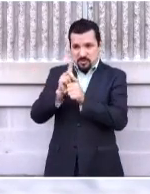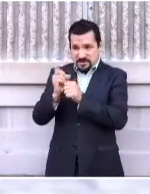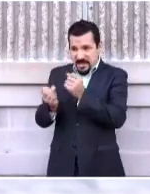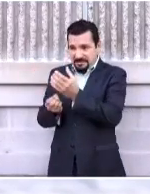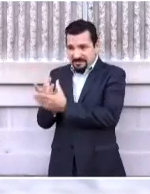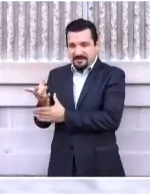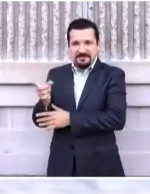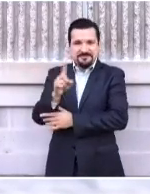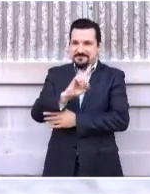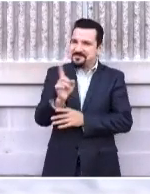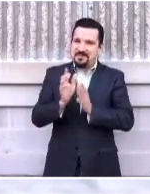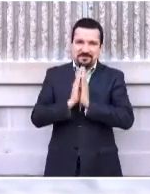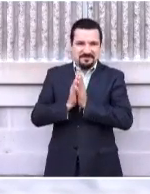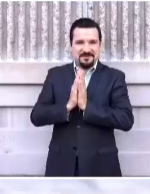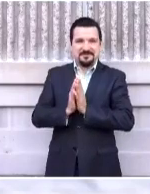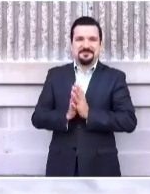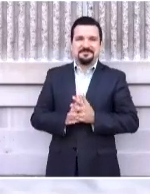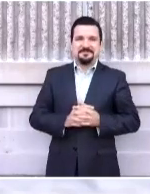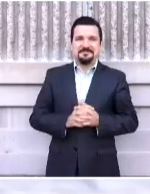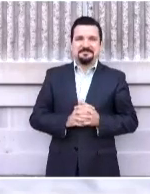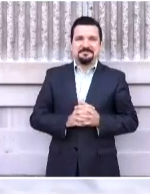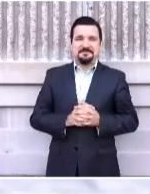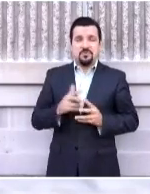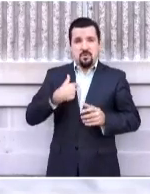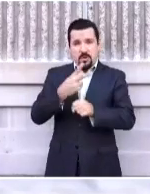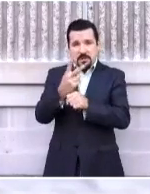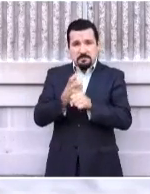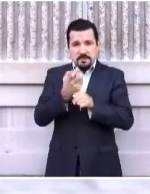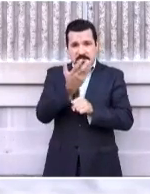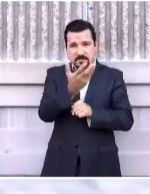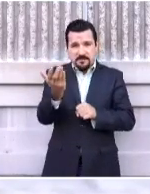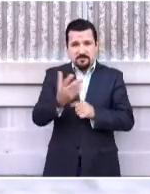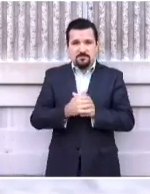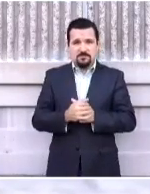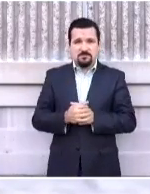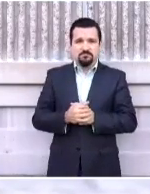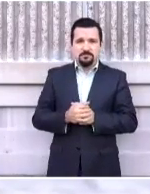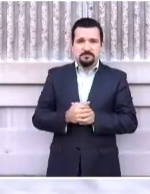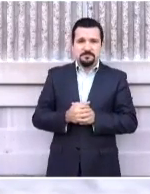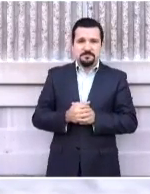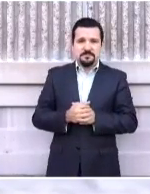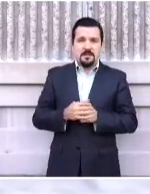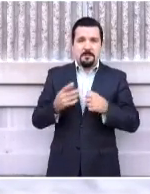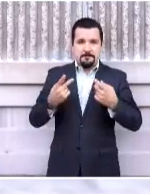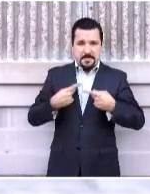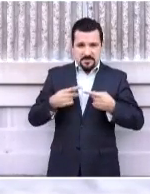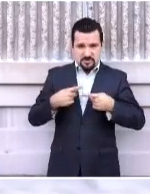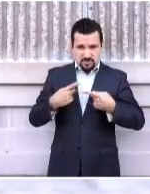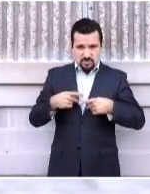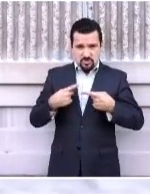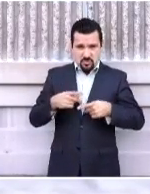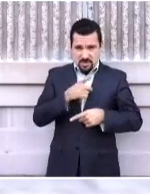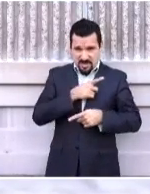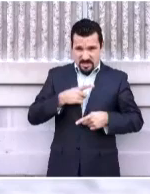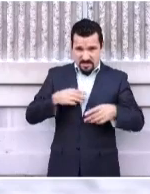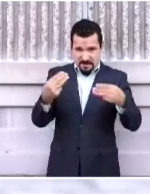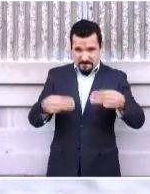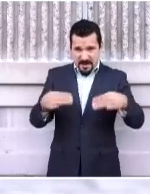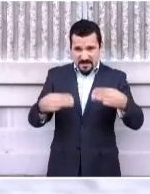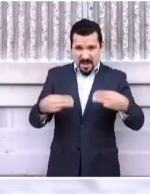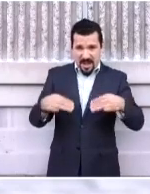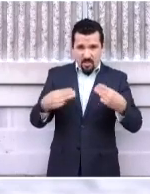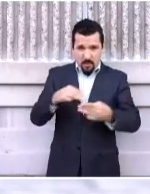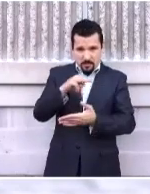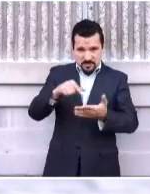No, hagámoslo así. Yo invitaría a que las personas que tengan que ir a nuestro mercado municipal